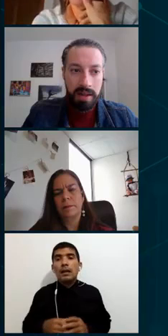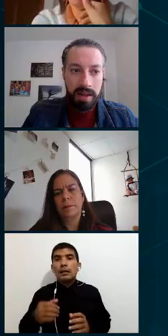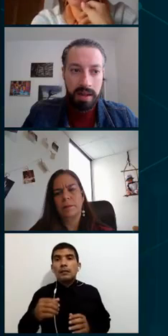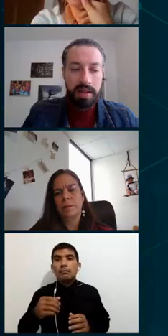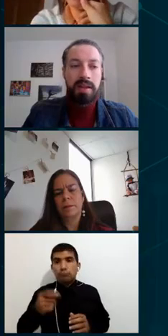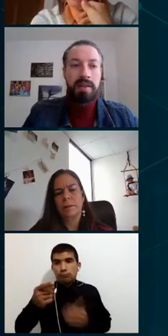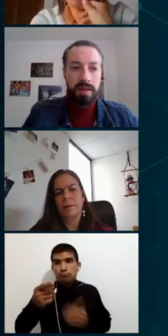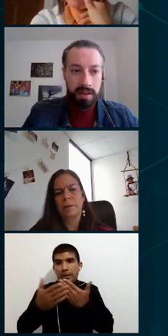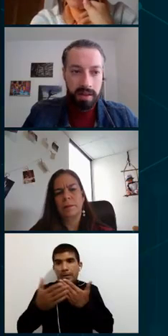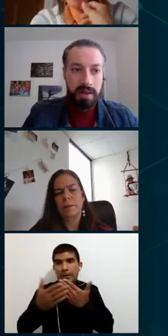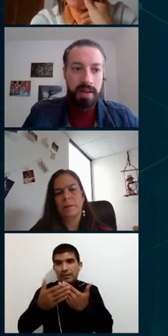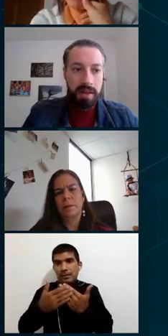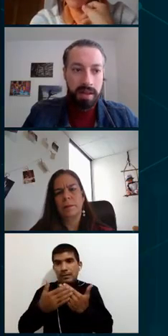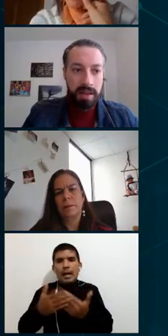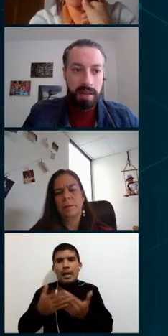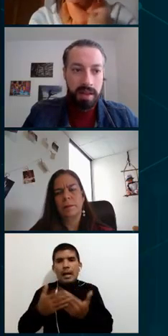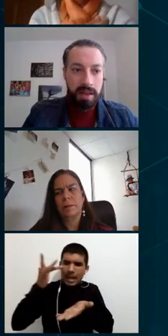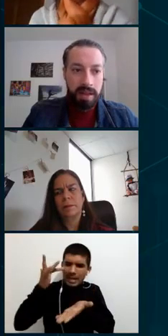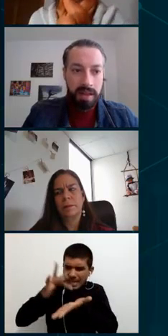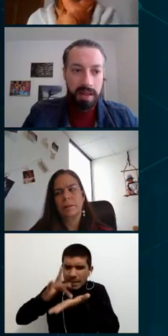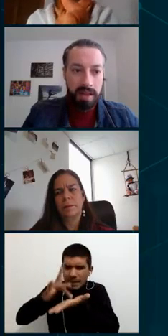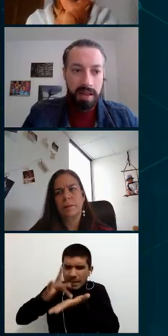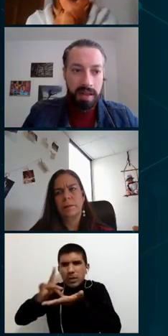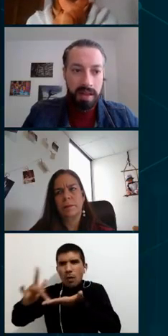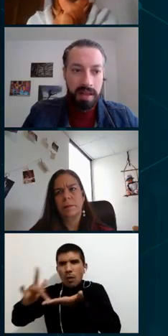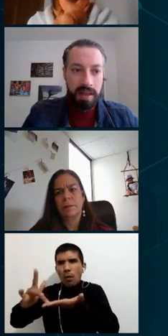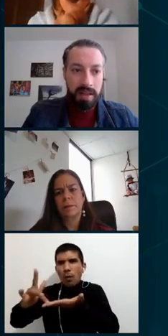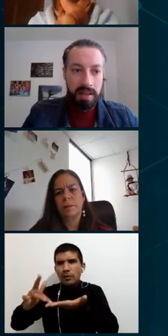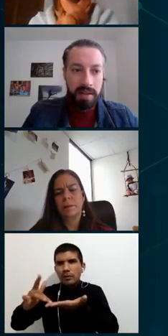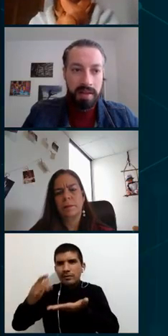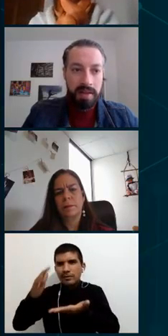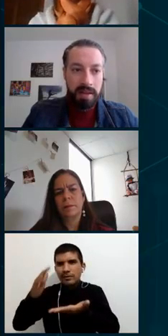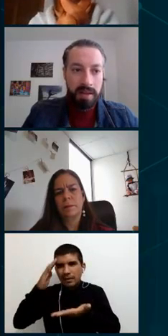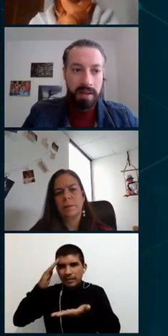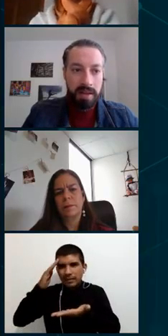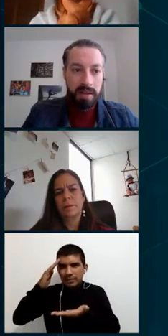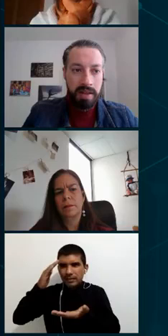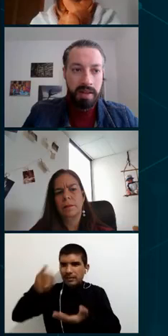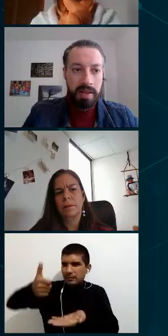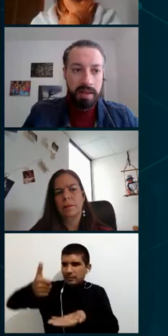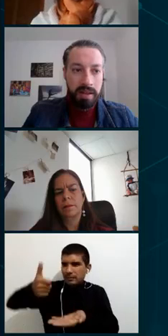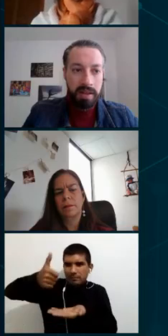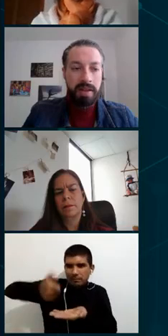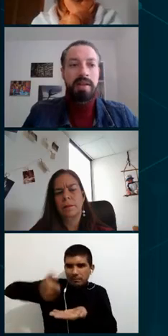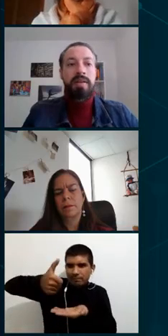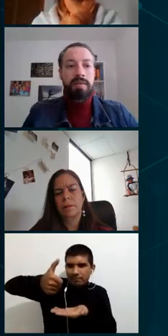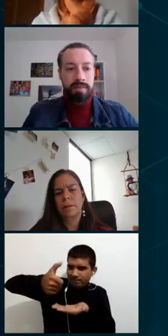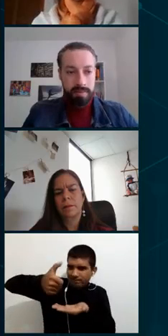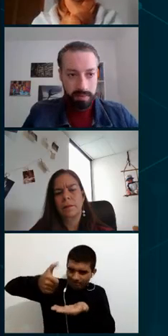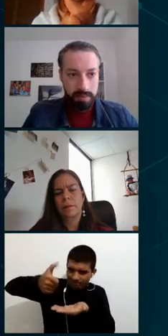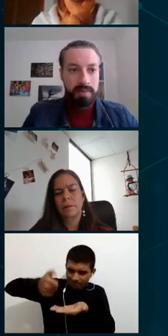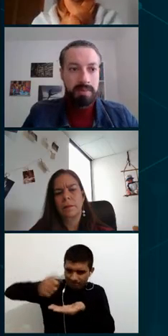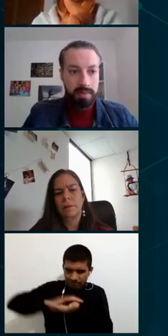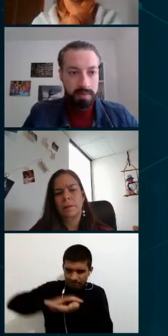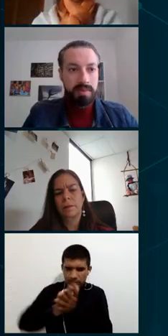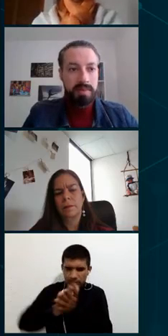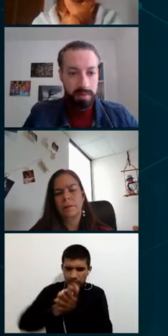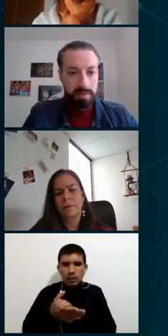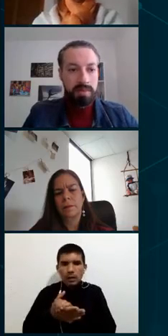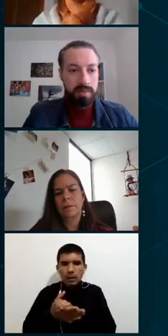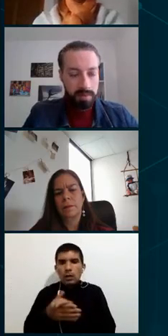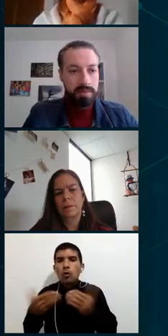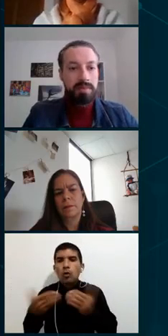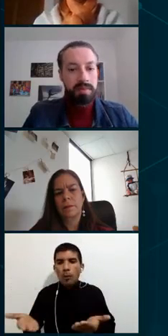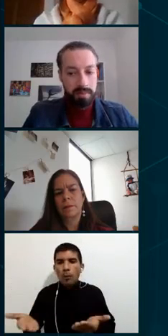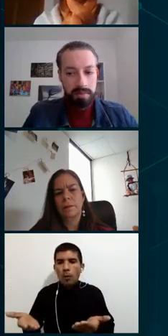todo bien. Entonces, como mirar si en las zonas comunes se puede el tema de automatizar esa limpieza, que dependamos de que se paró alguien y